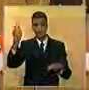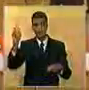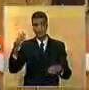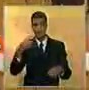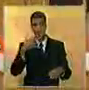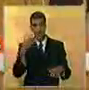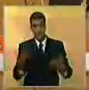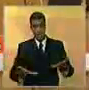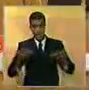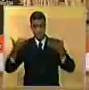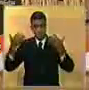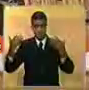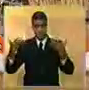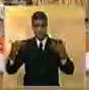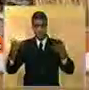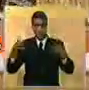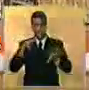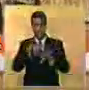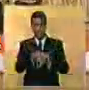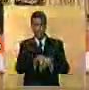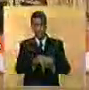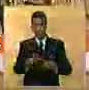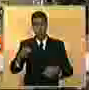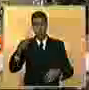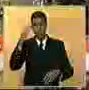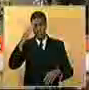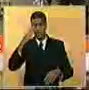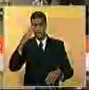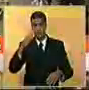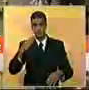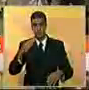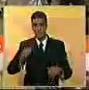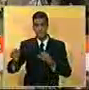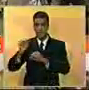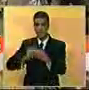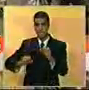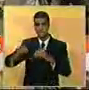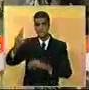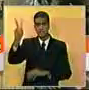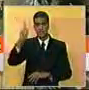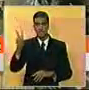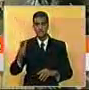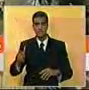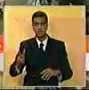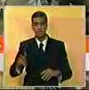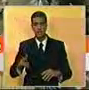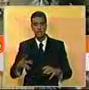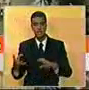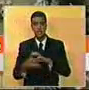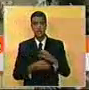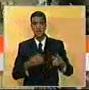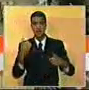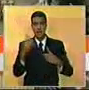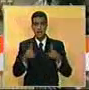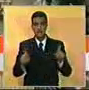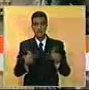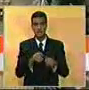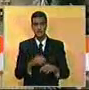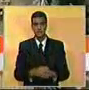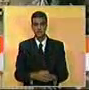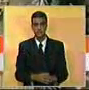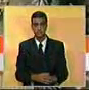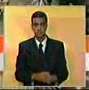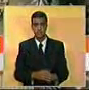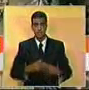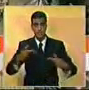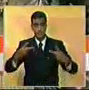la importancia que tiene la integración de los componentes de la Fuerza Armada para la defensa de la nación, la guerra asimétrica. Nueva y fortaleza de ánimo, de